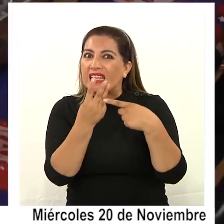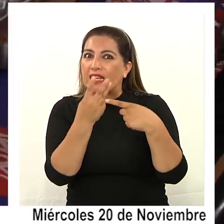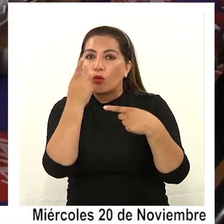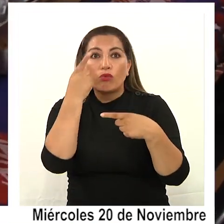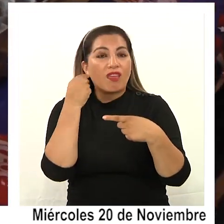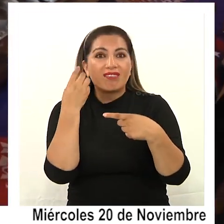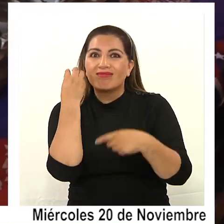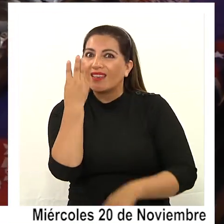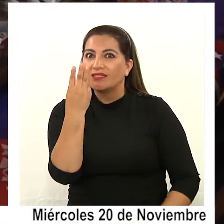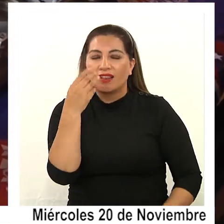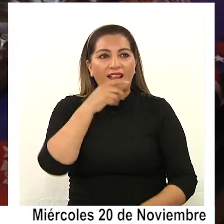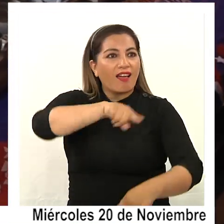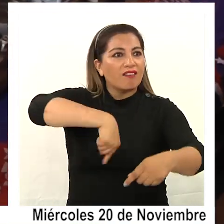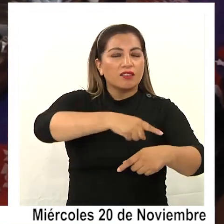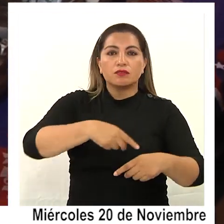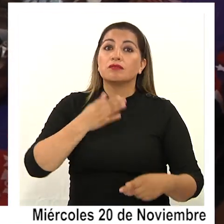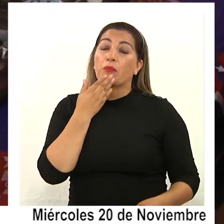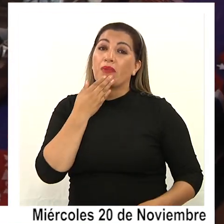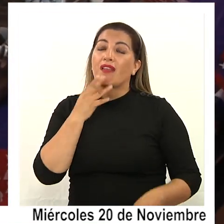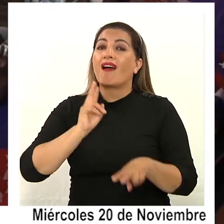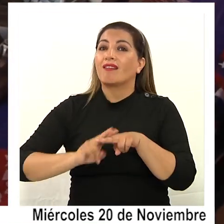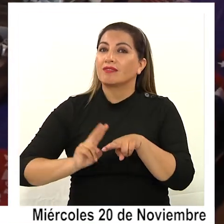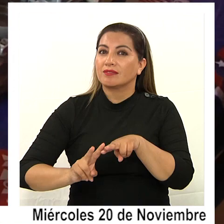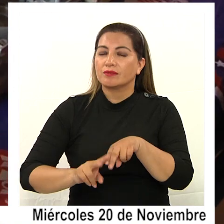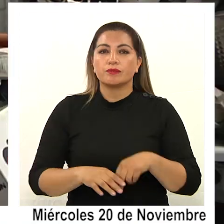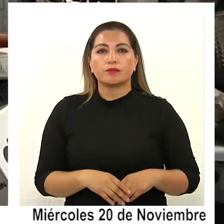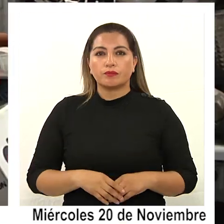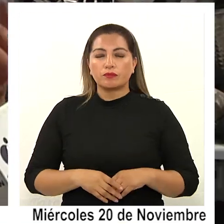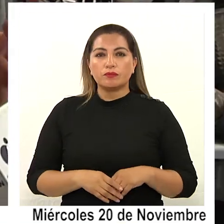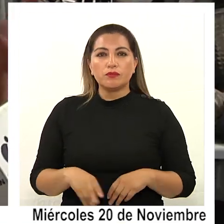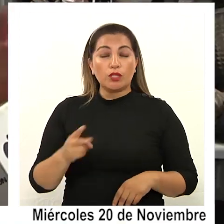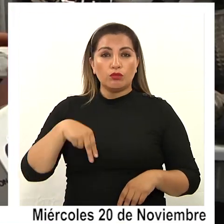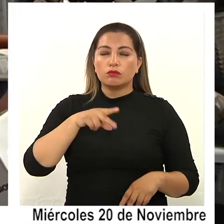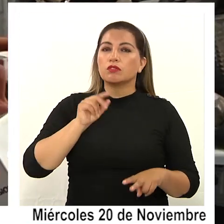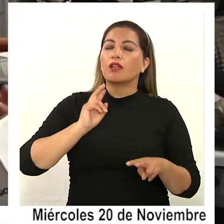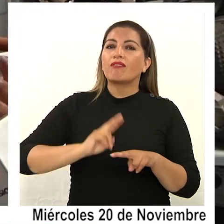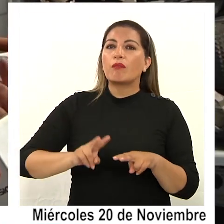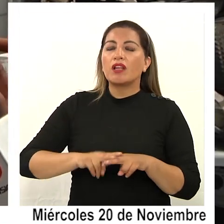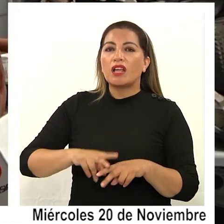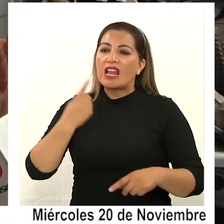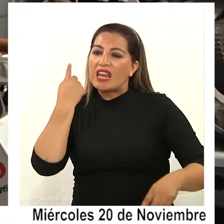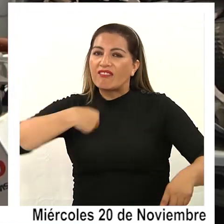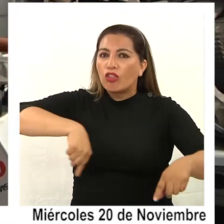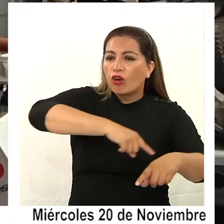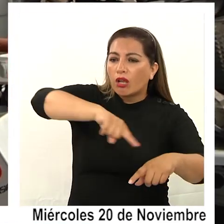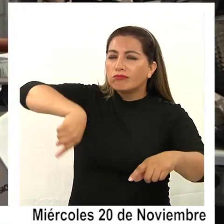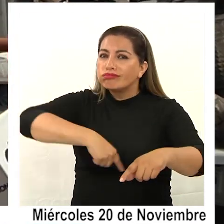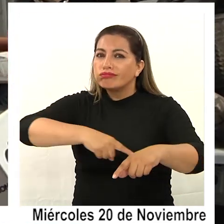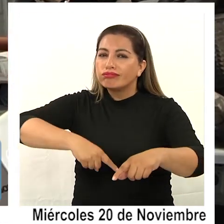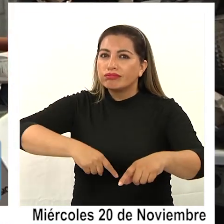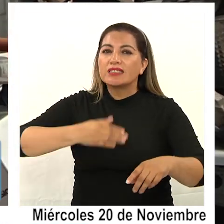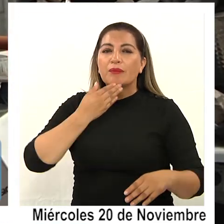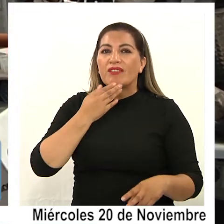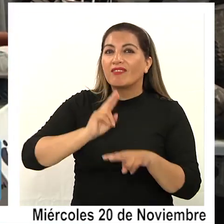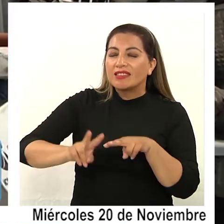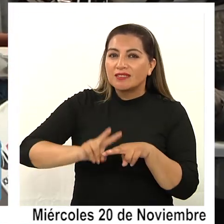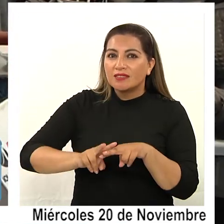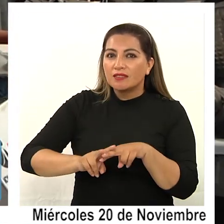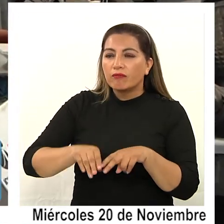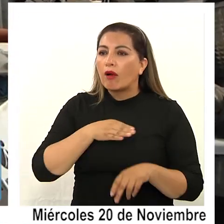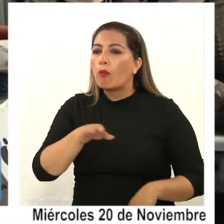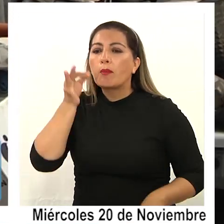diarias. También hacen servicio técnico. Cuando nosotros vamos a revisar lavadoras porque también hacemos servicio técnico,